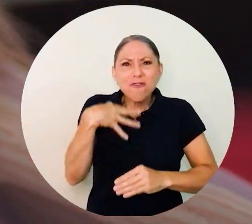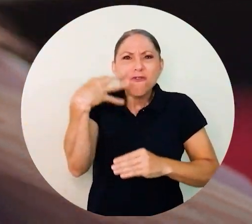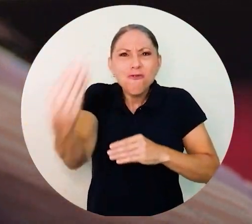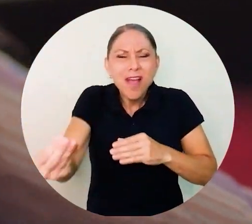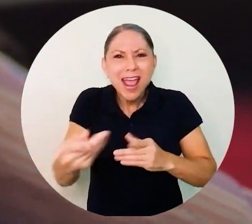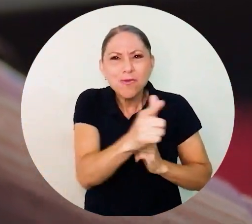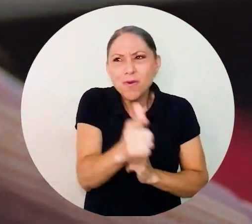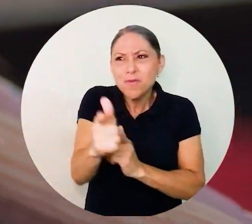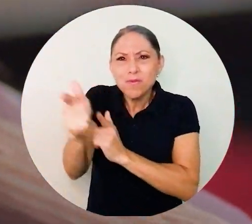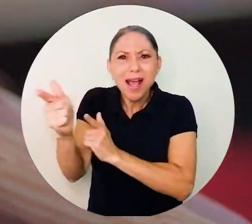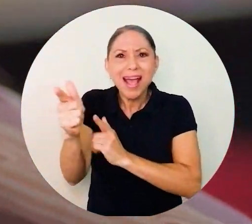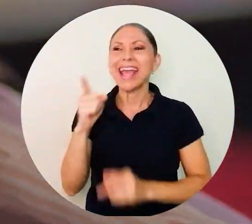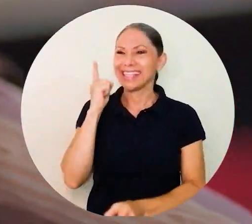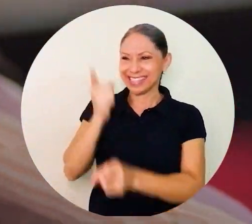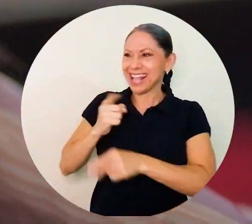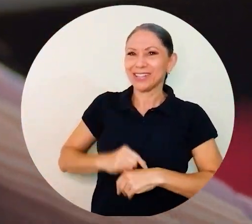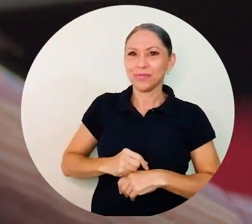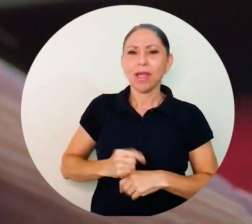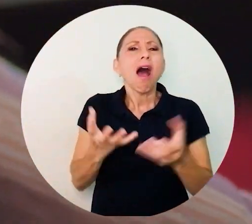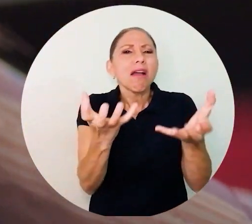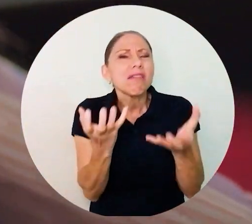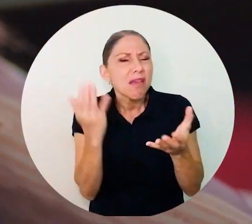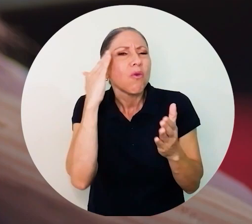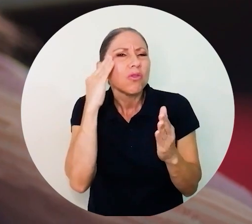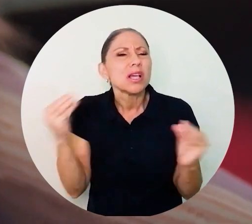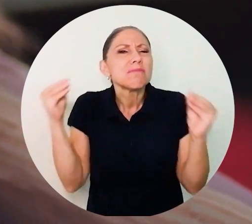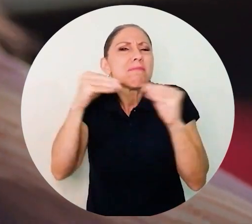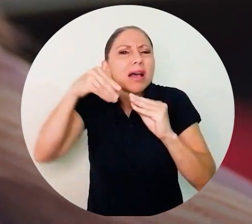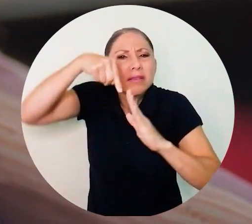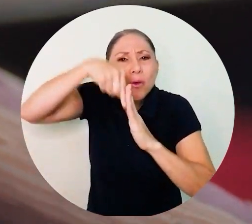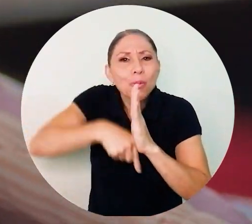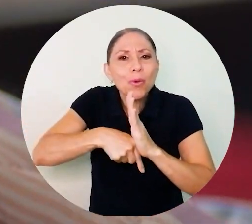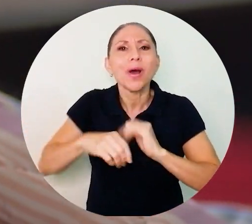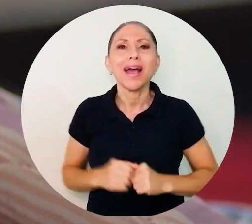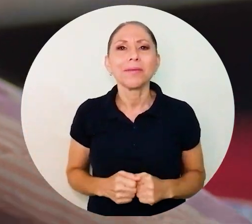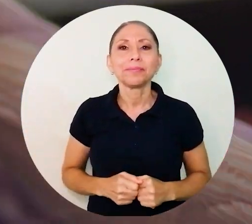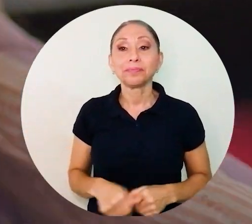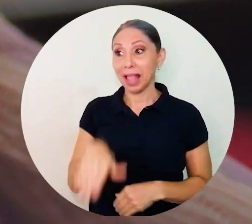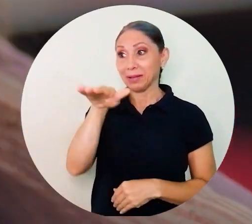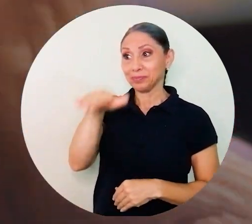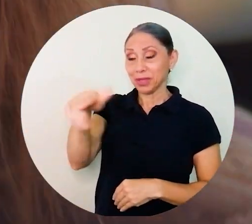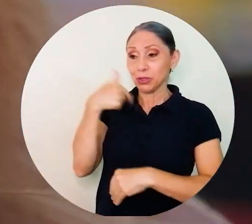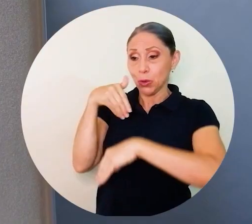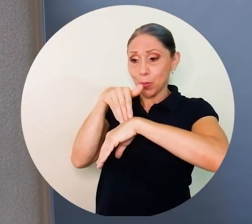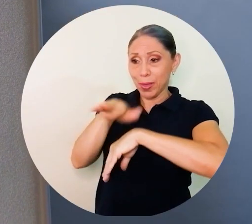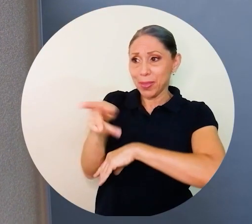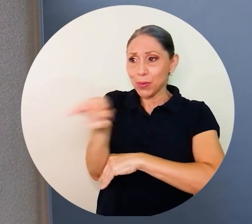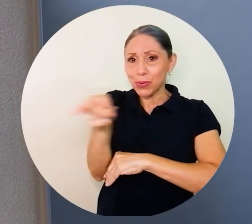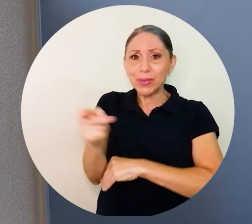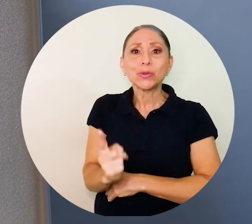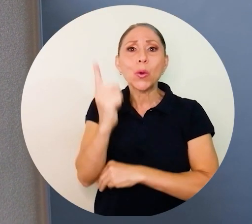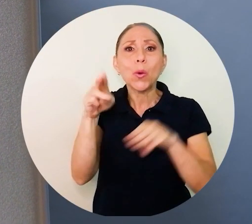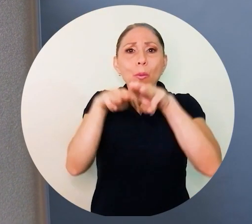Rimi! Ay, quiero conocer más de esa época. Les llevaré a uno